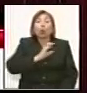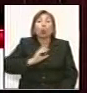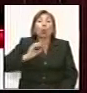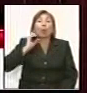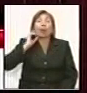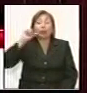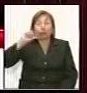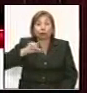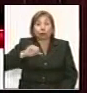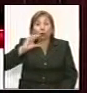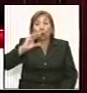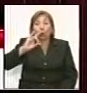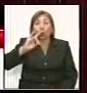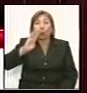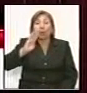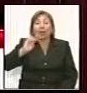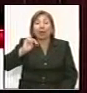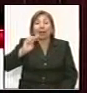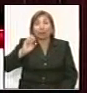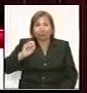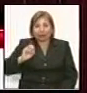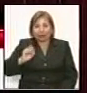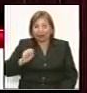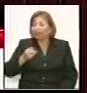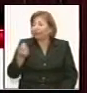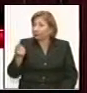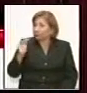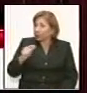recordar los Marielitos, el famoso